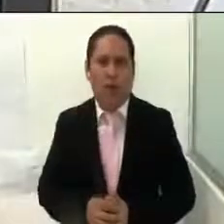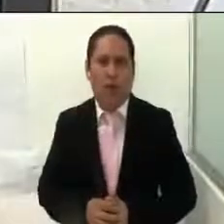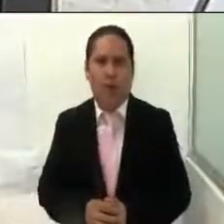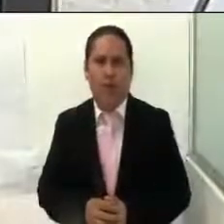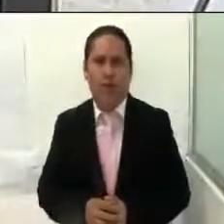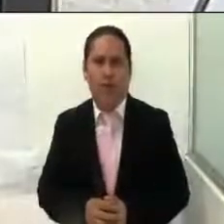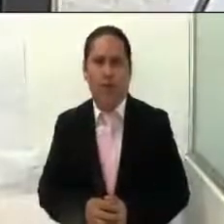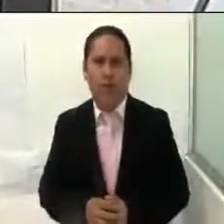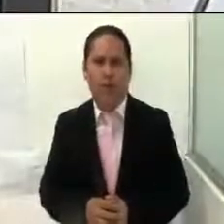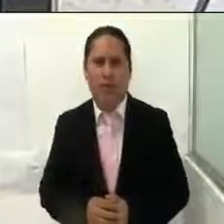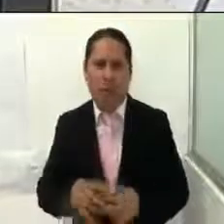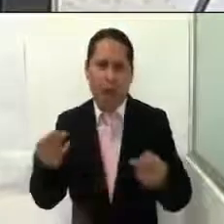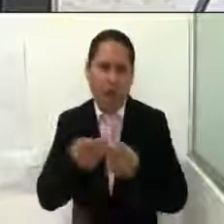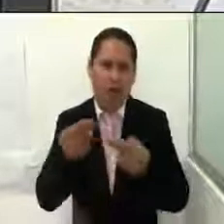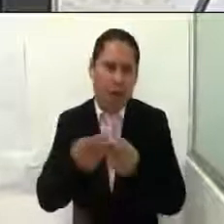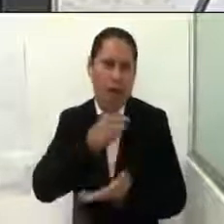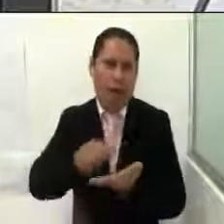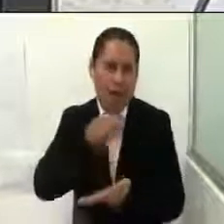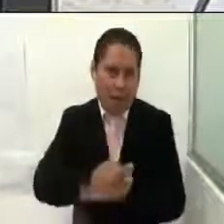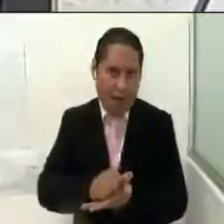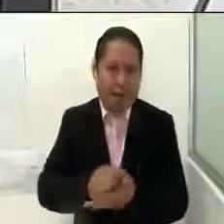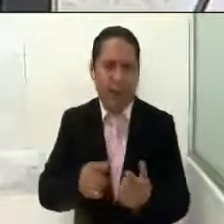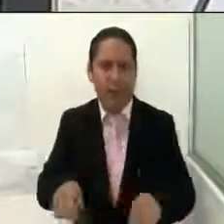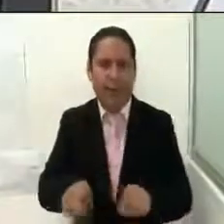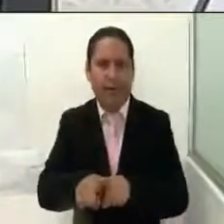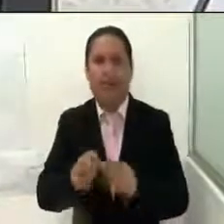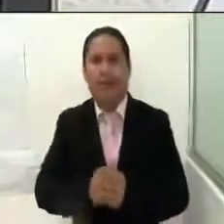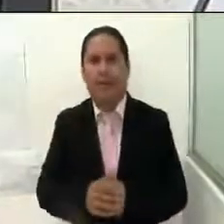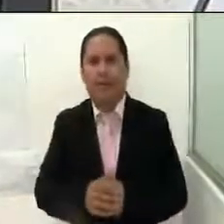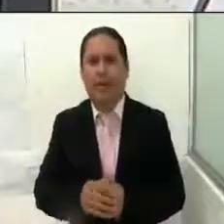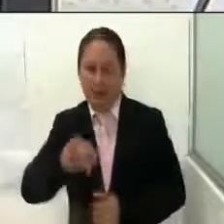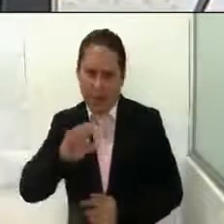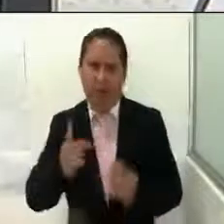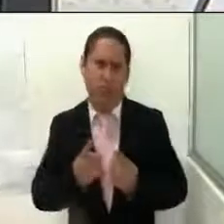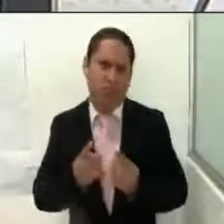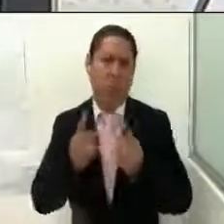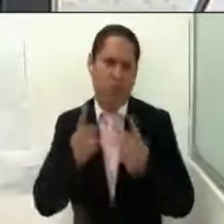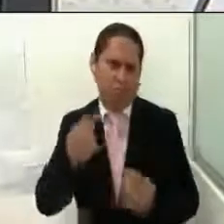registro de actas y eso da como garantía